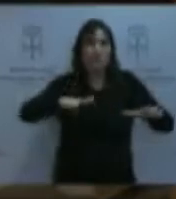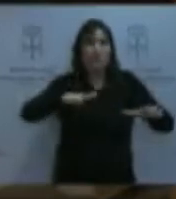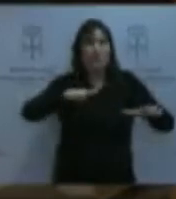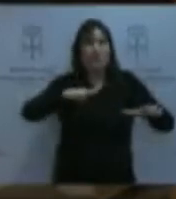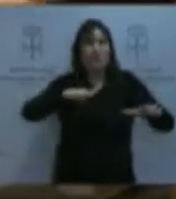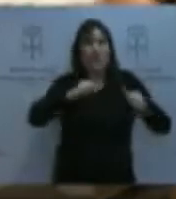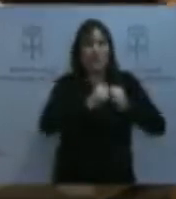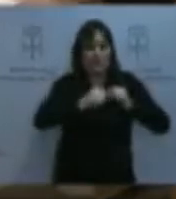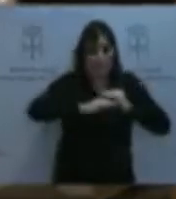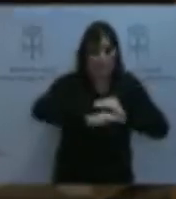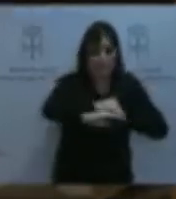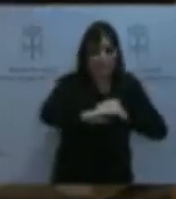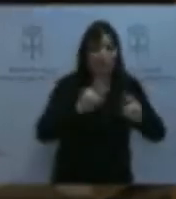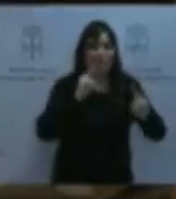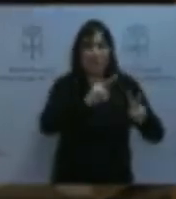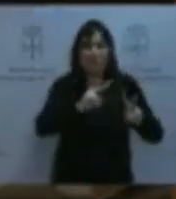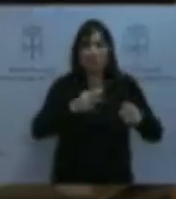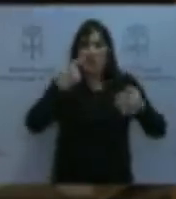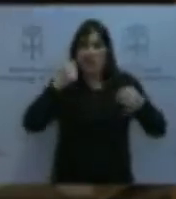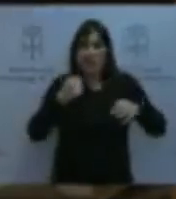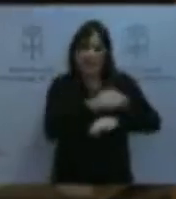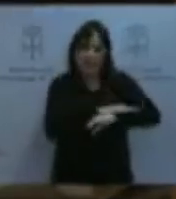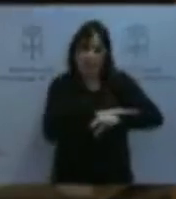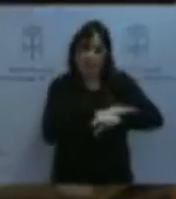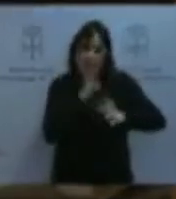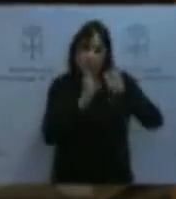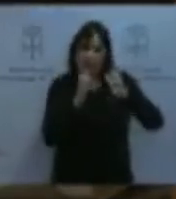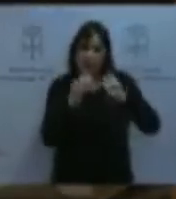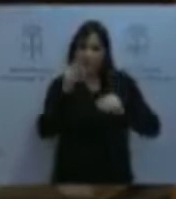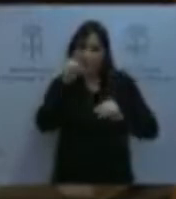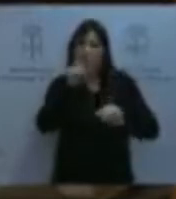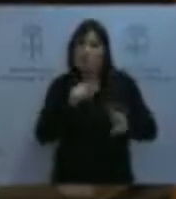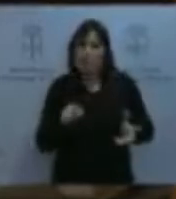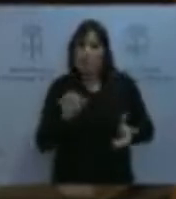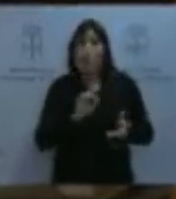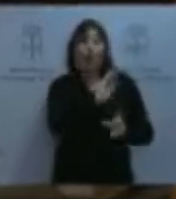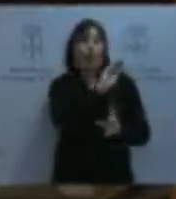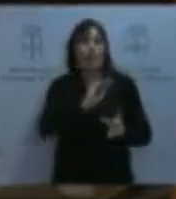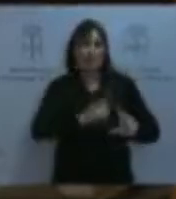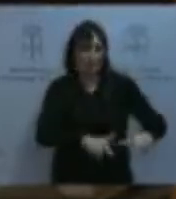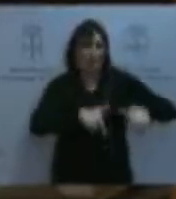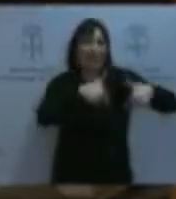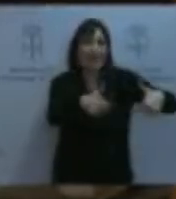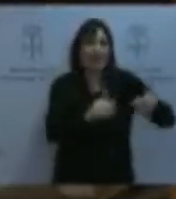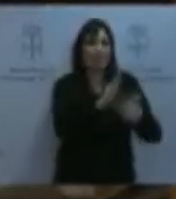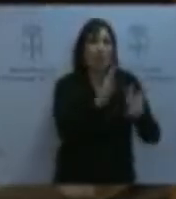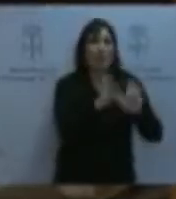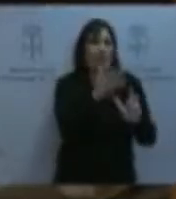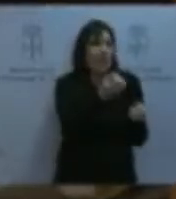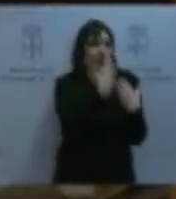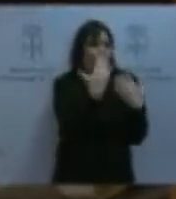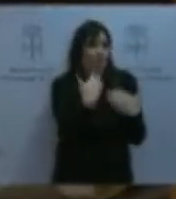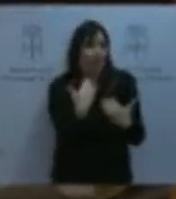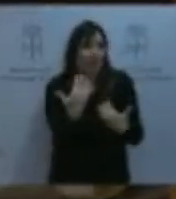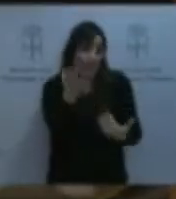de su Gobierno. O cuando preguntamos por la quema de residuos en la Pereda, también nos falta información. Señor León, y yo lo advierto, voy terminando,